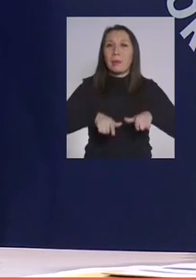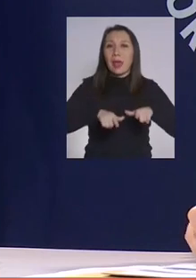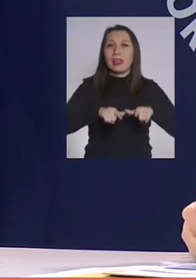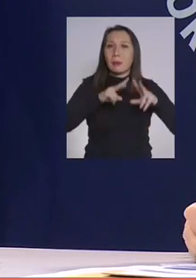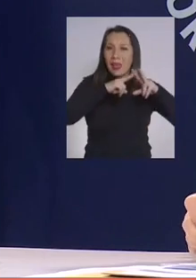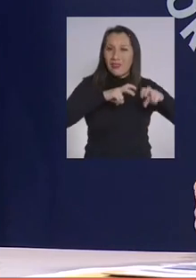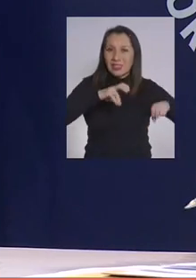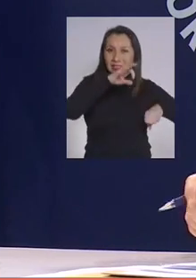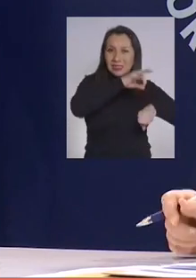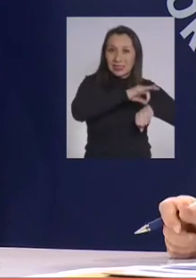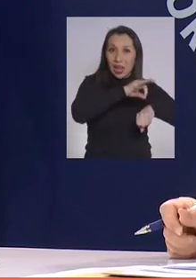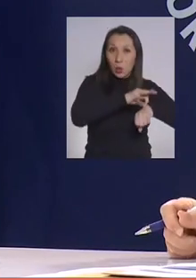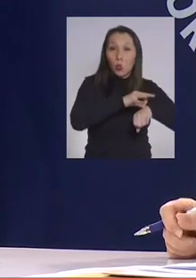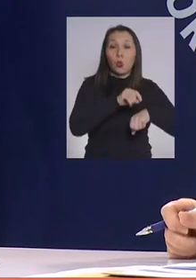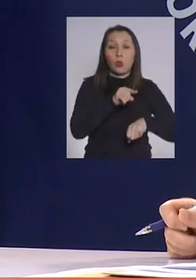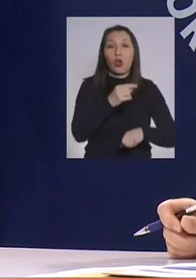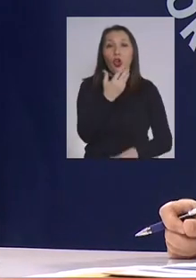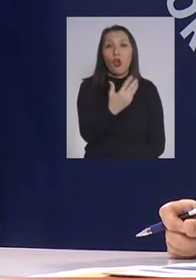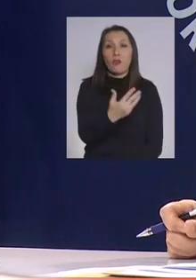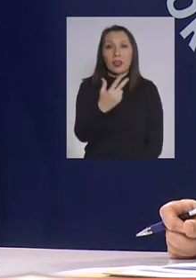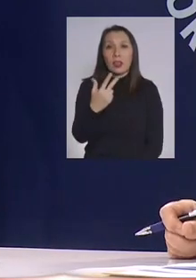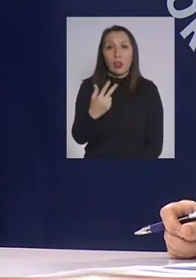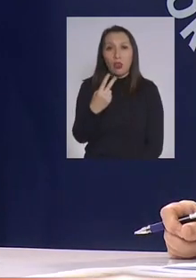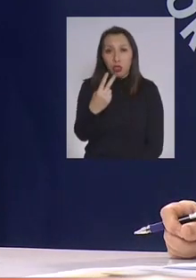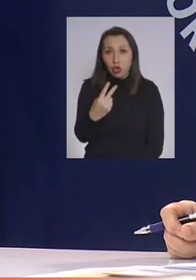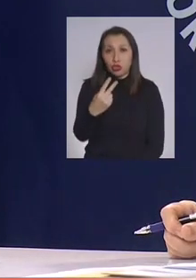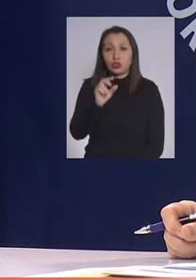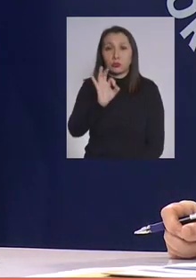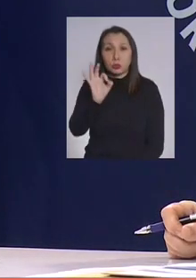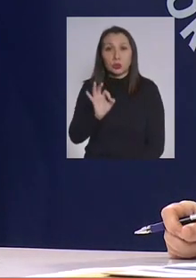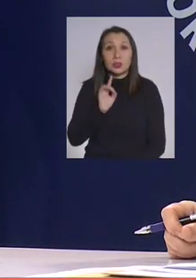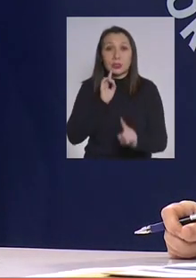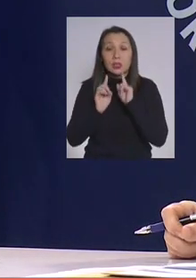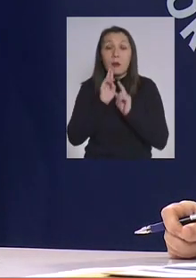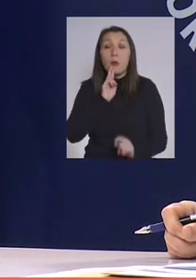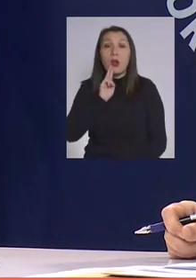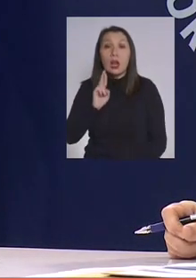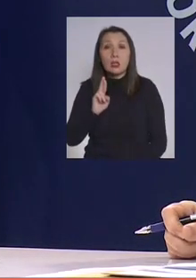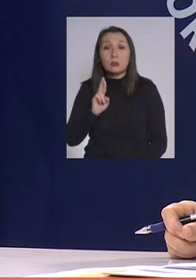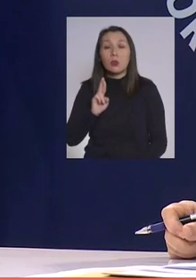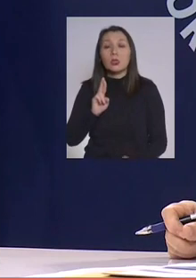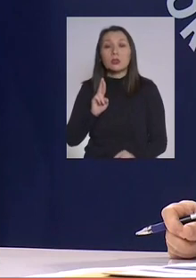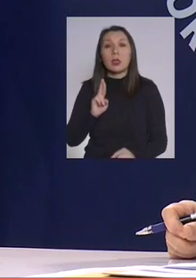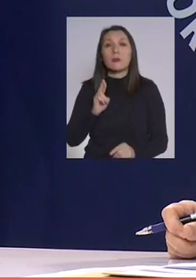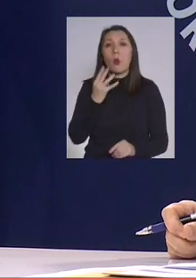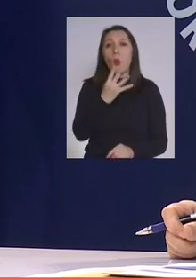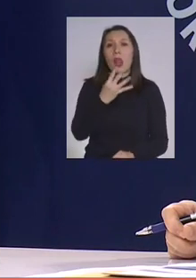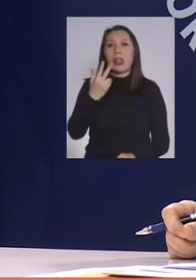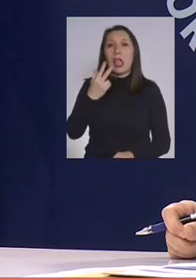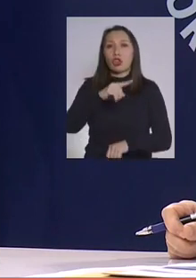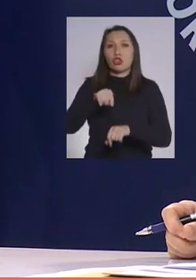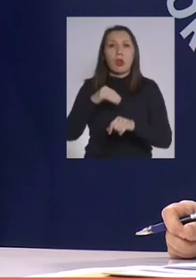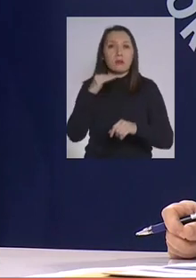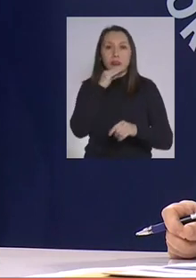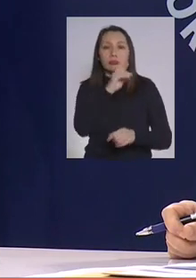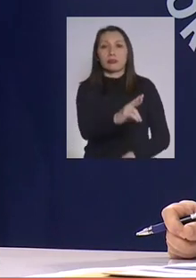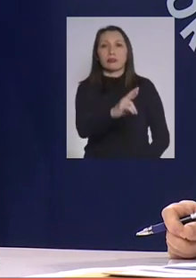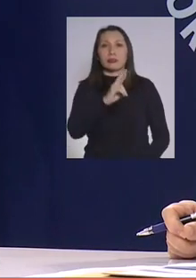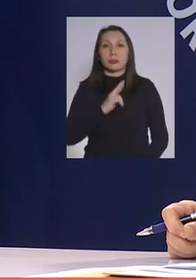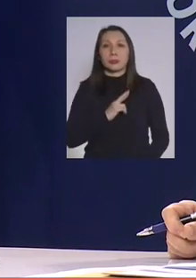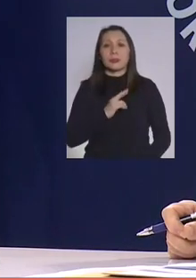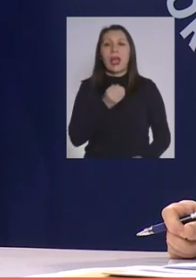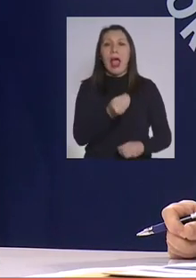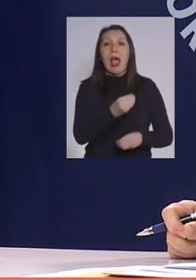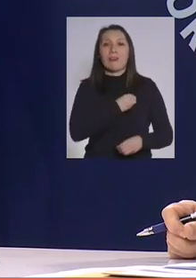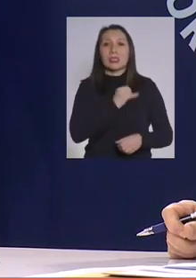epidemiología el 92 por ciento de los exámenes el resultado se tiene en las primeras 48 horas es